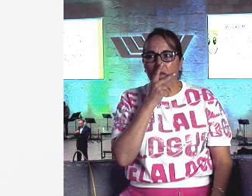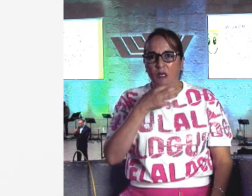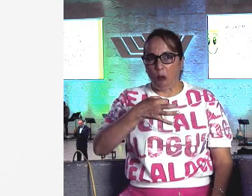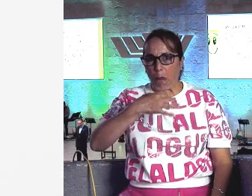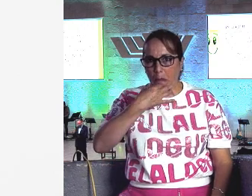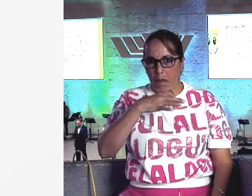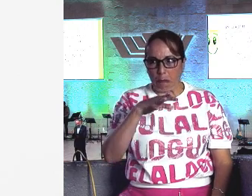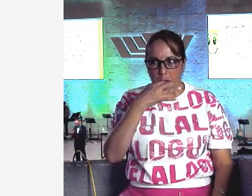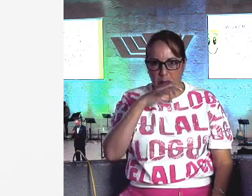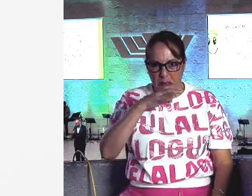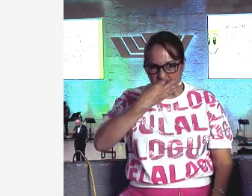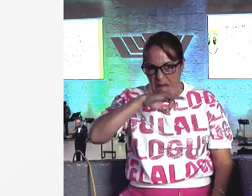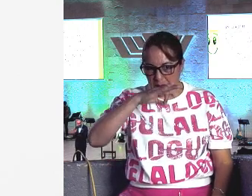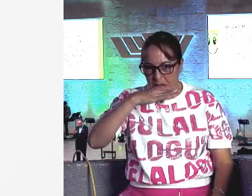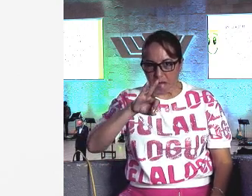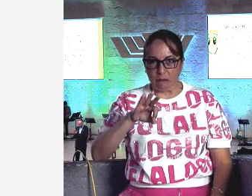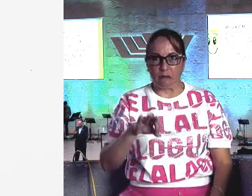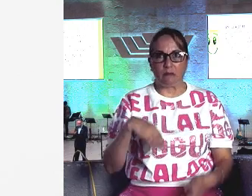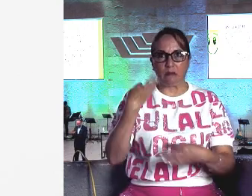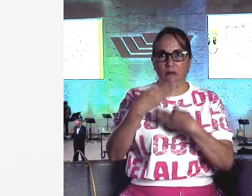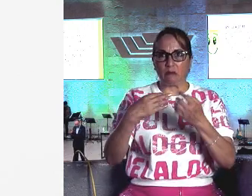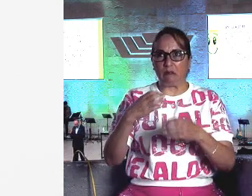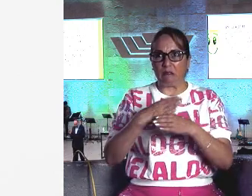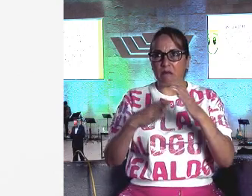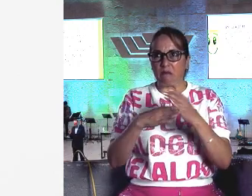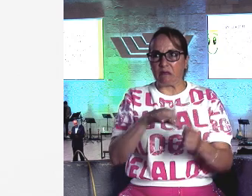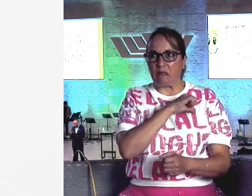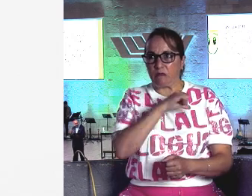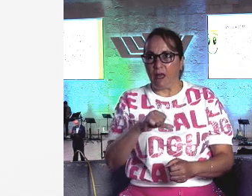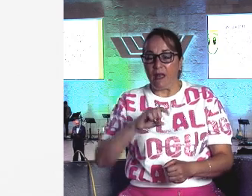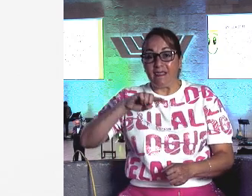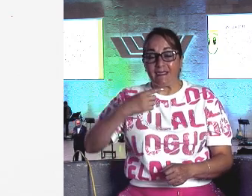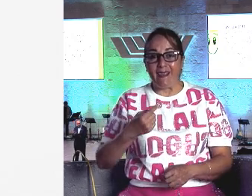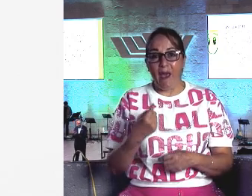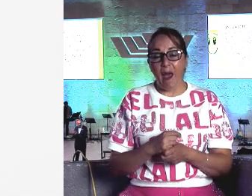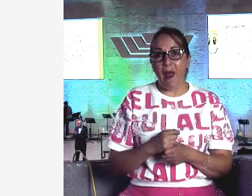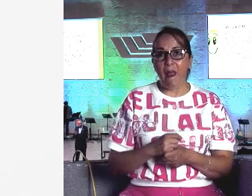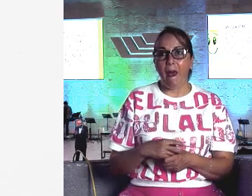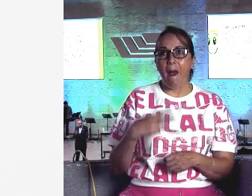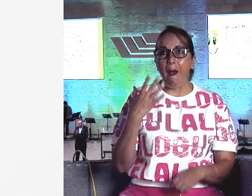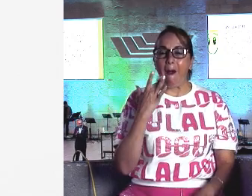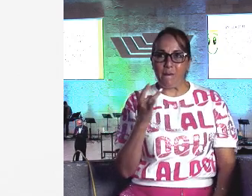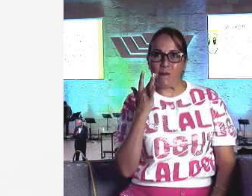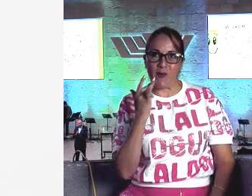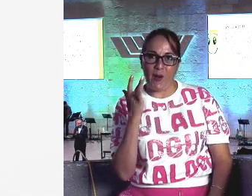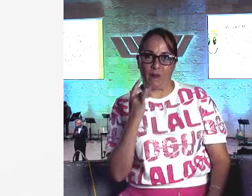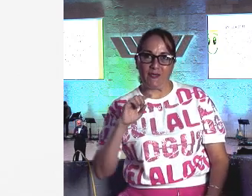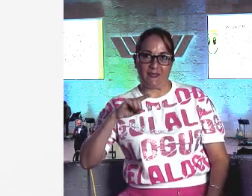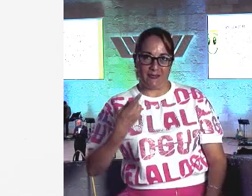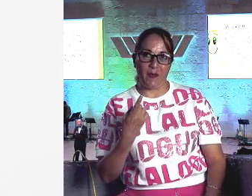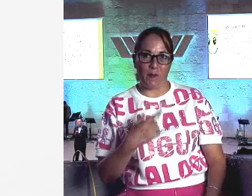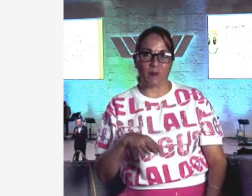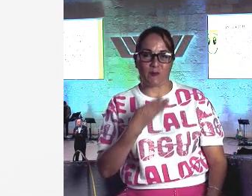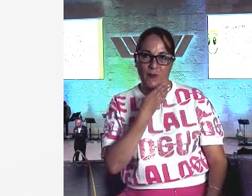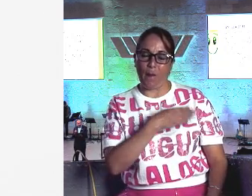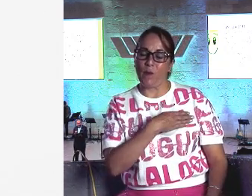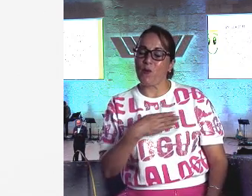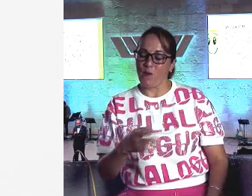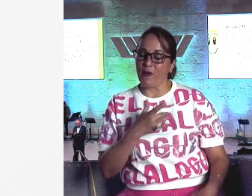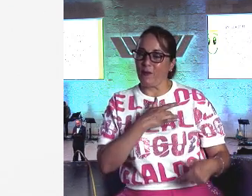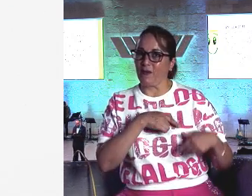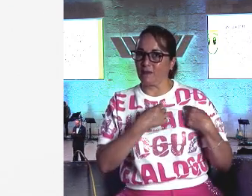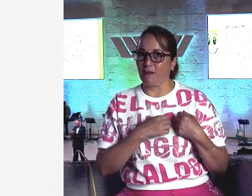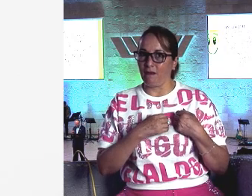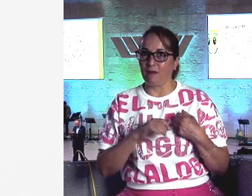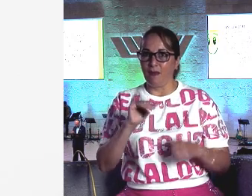y toda clase de mala conducta. Por el contrario, sean amables unos con otros, sean de buen corazón y perdónense